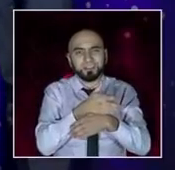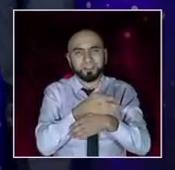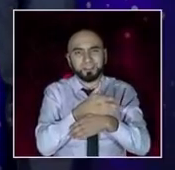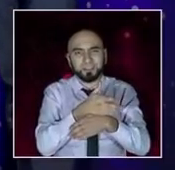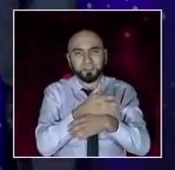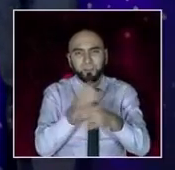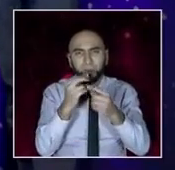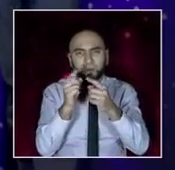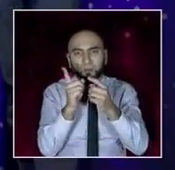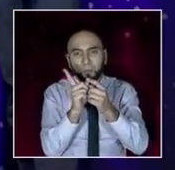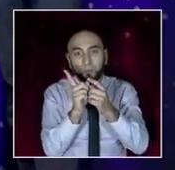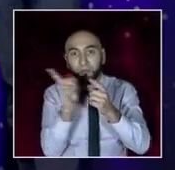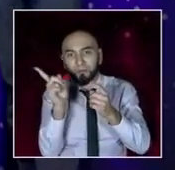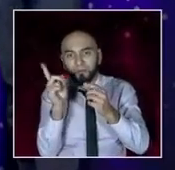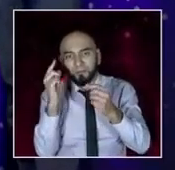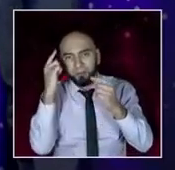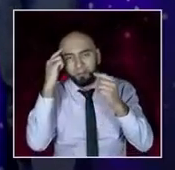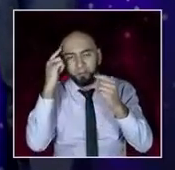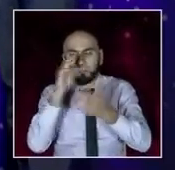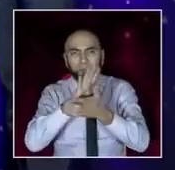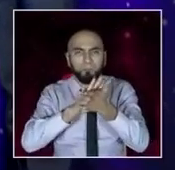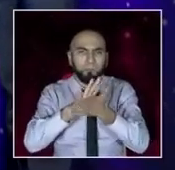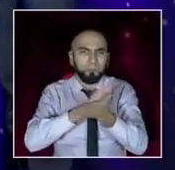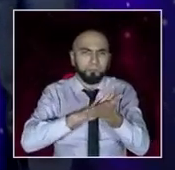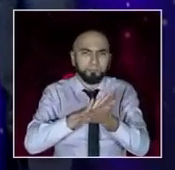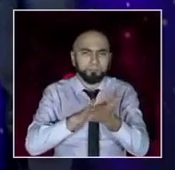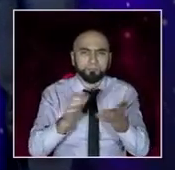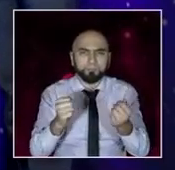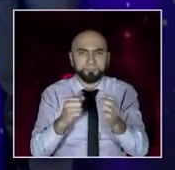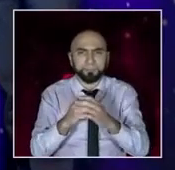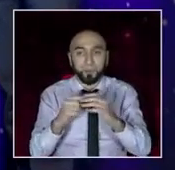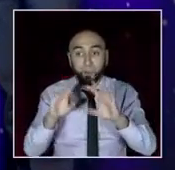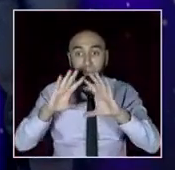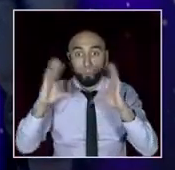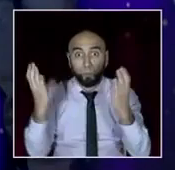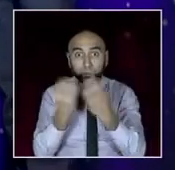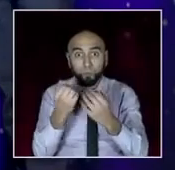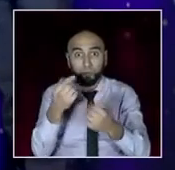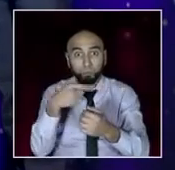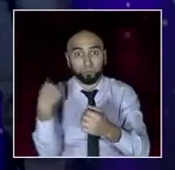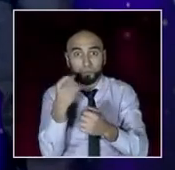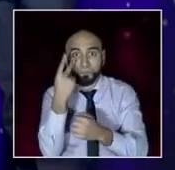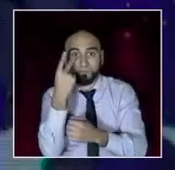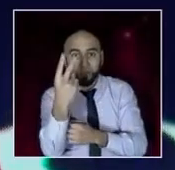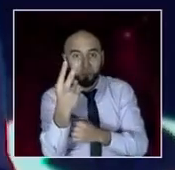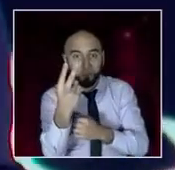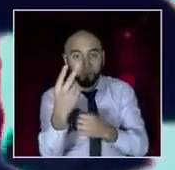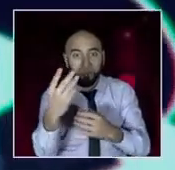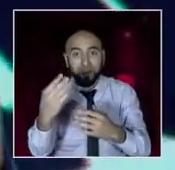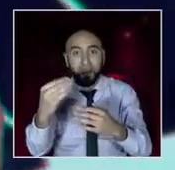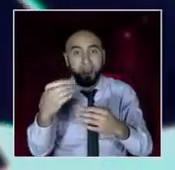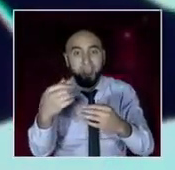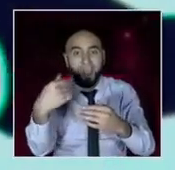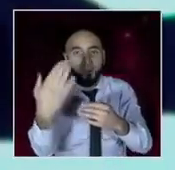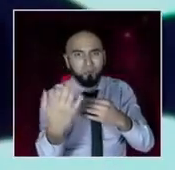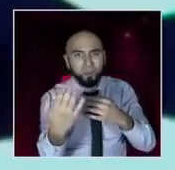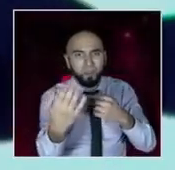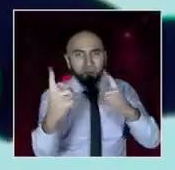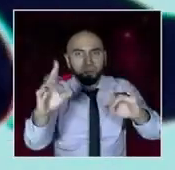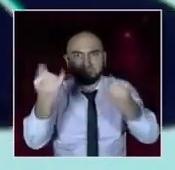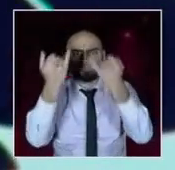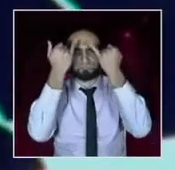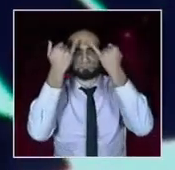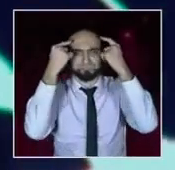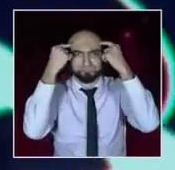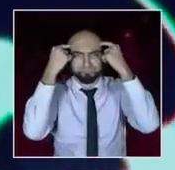otra dirección. Y el mundo que experimentamos viene igual o más de lo adentro hacia afuera que de lo afuera hacia adentro. Y si lo